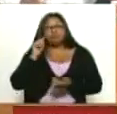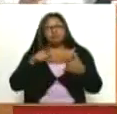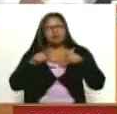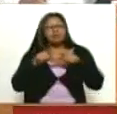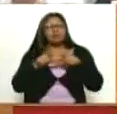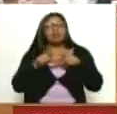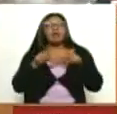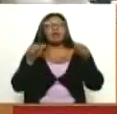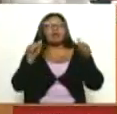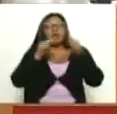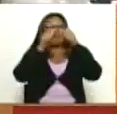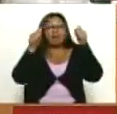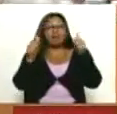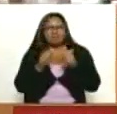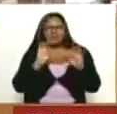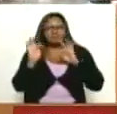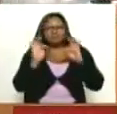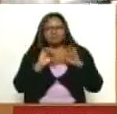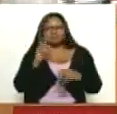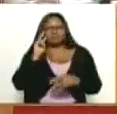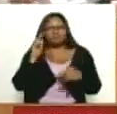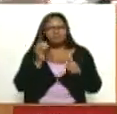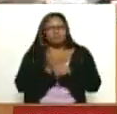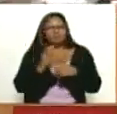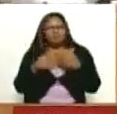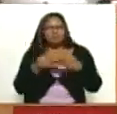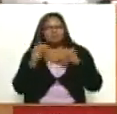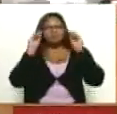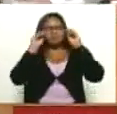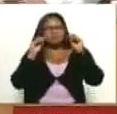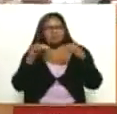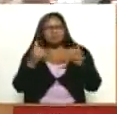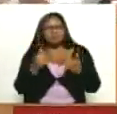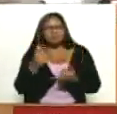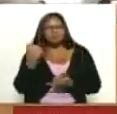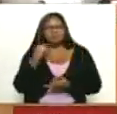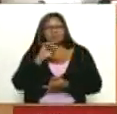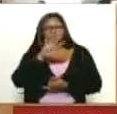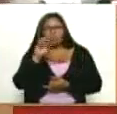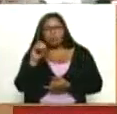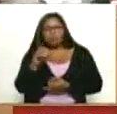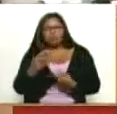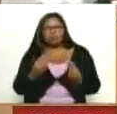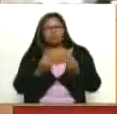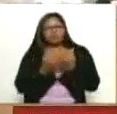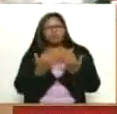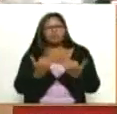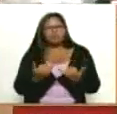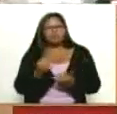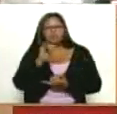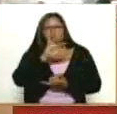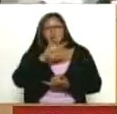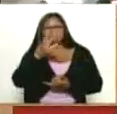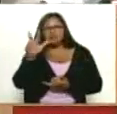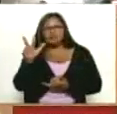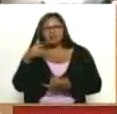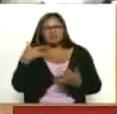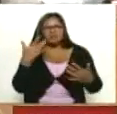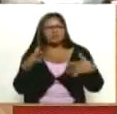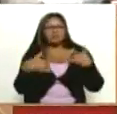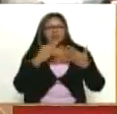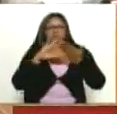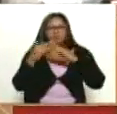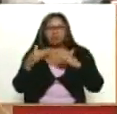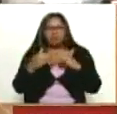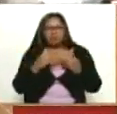sede de la UNEARTE. Entonces, esas actividades formativas, que son 50, vienen también acompañadas con las 53 actividades comunitarias,